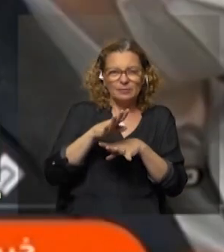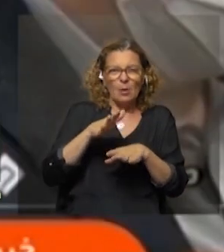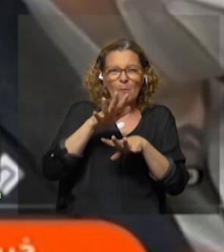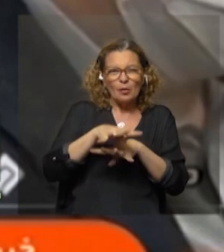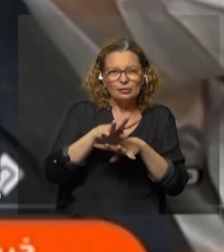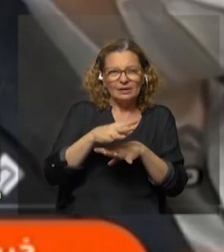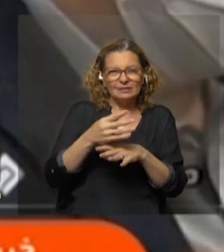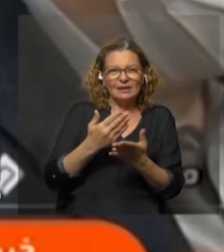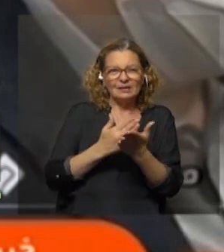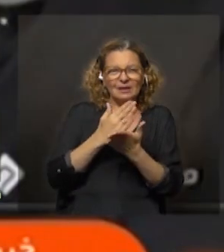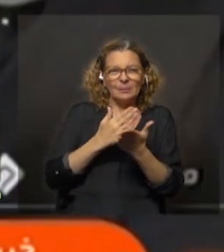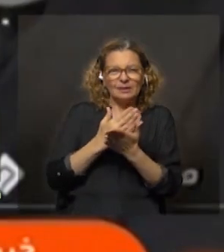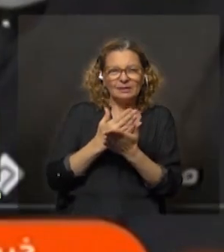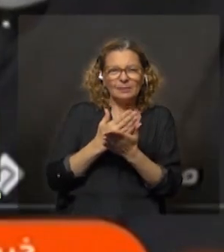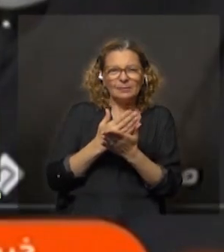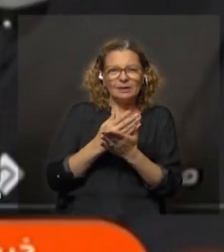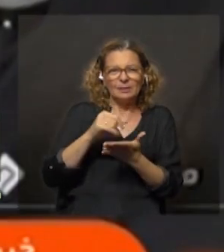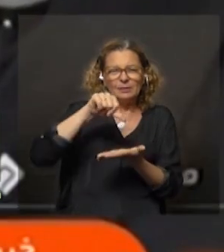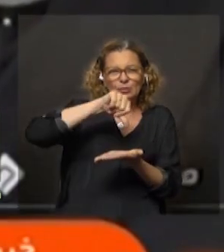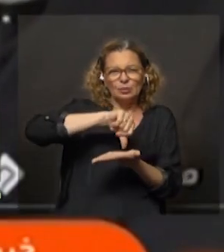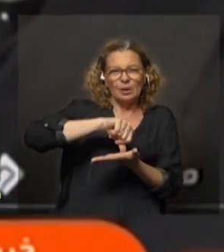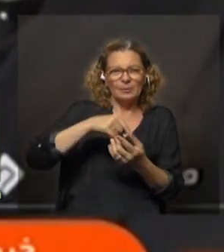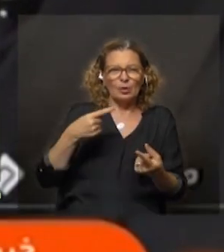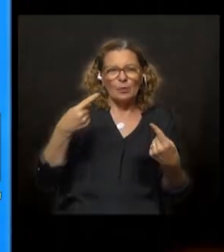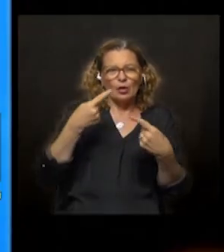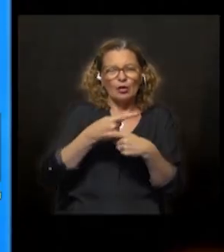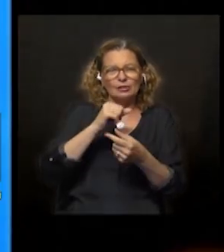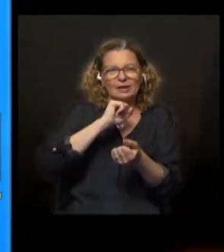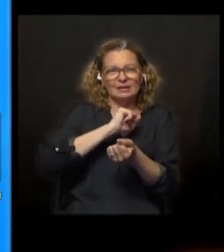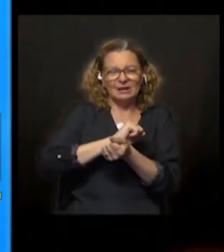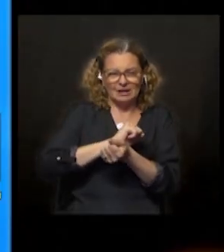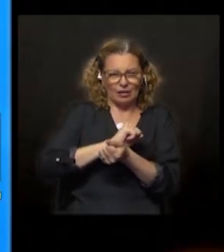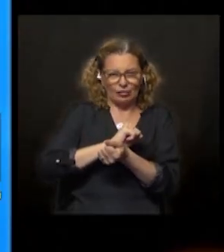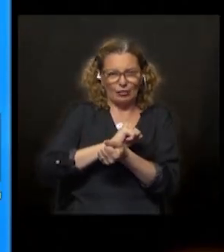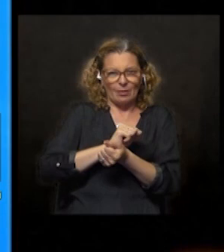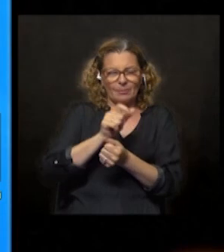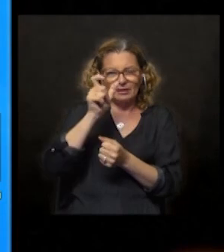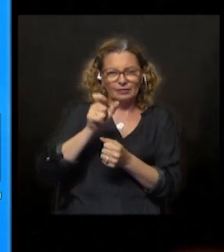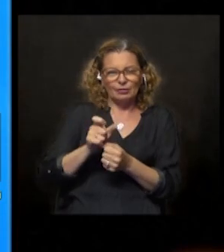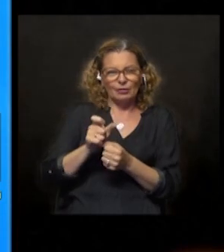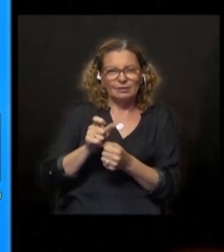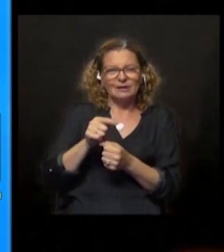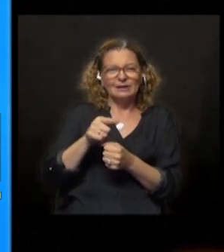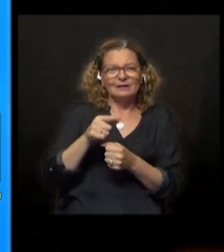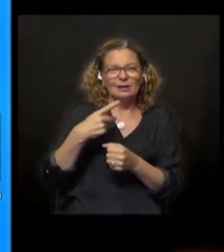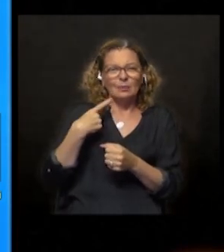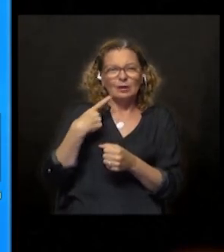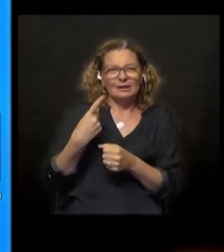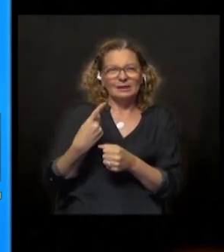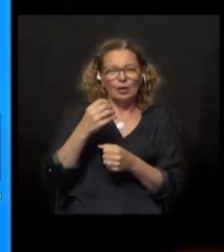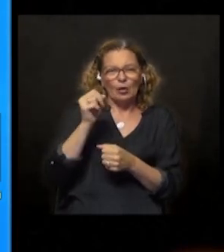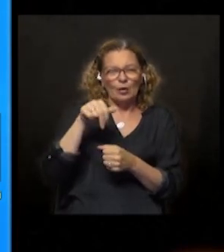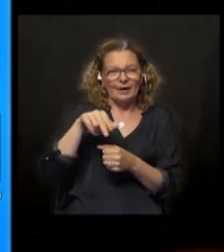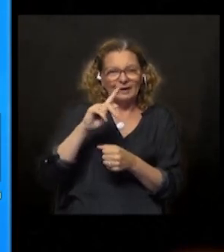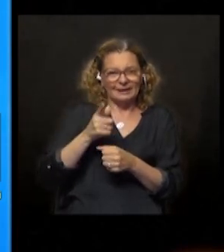protestas y se han desplegado en las principales ciudades atacando y deteniendo a manifestantes mahmud a mil director de la ong